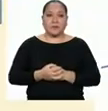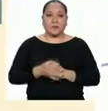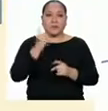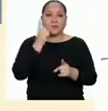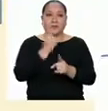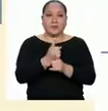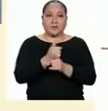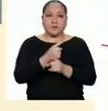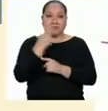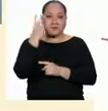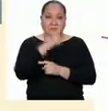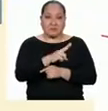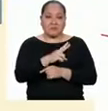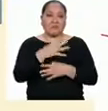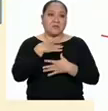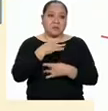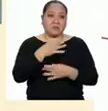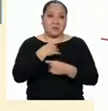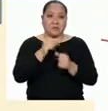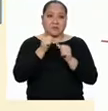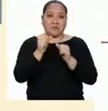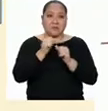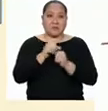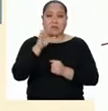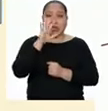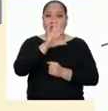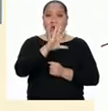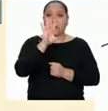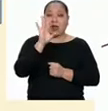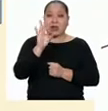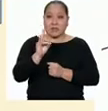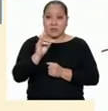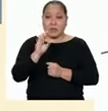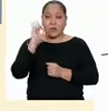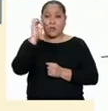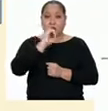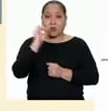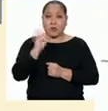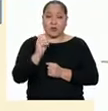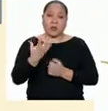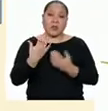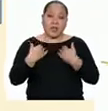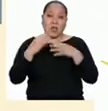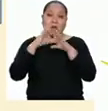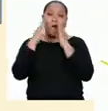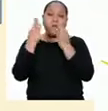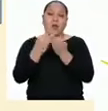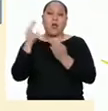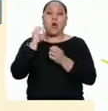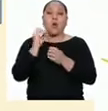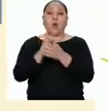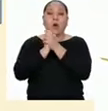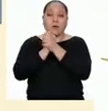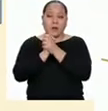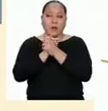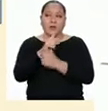Correcto. Miren qué interesante cifra. El 57% tiene familiares o amigos que han incurrido en